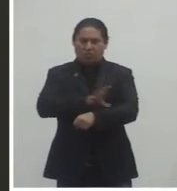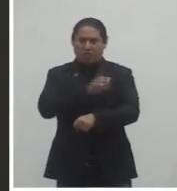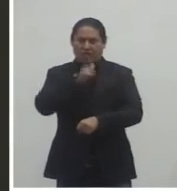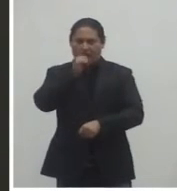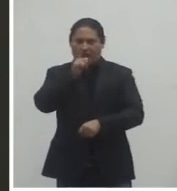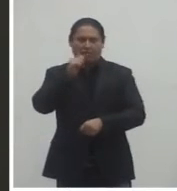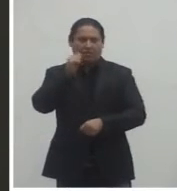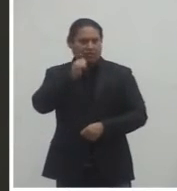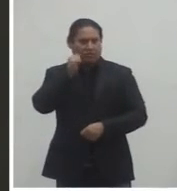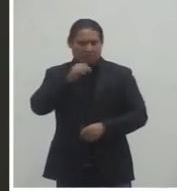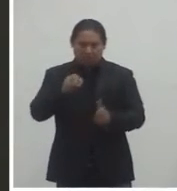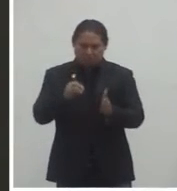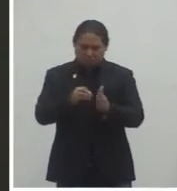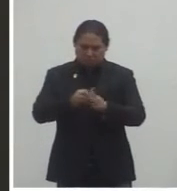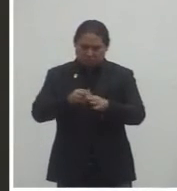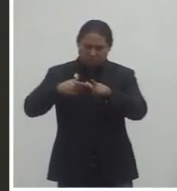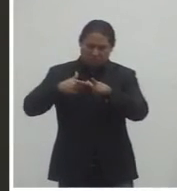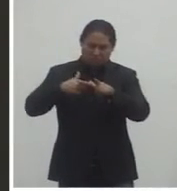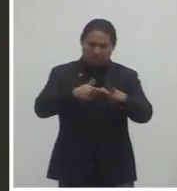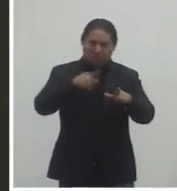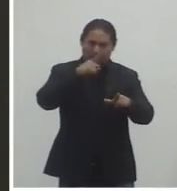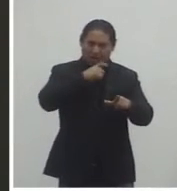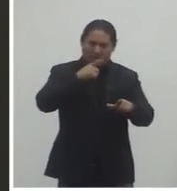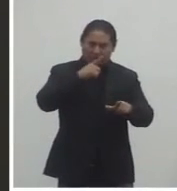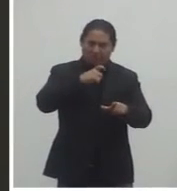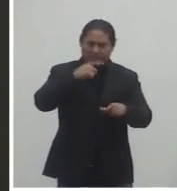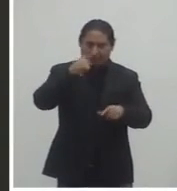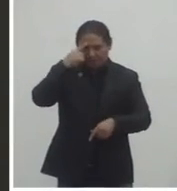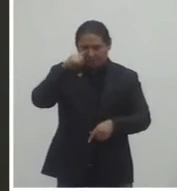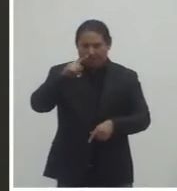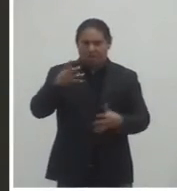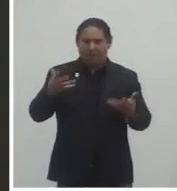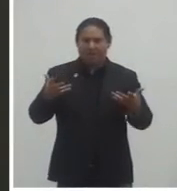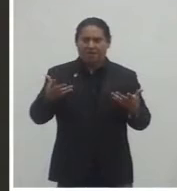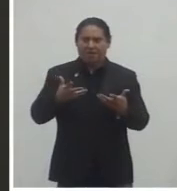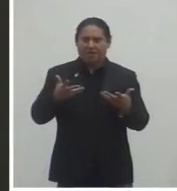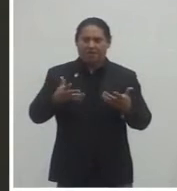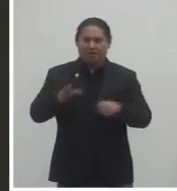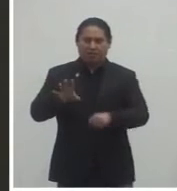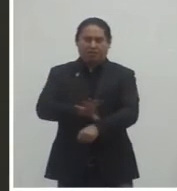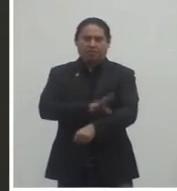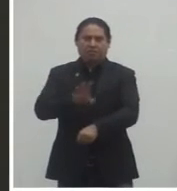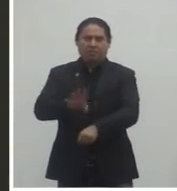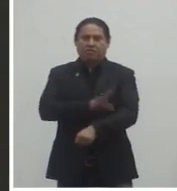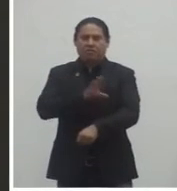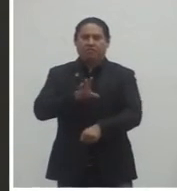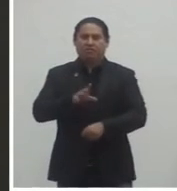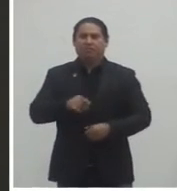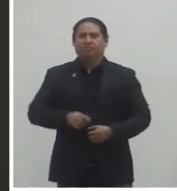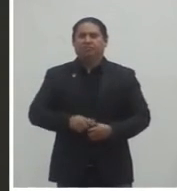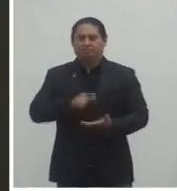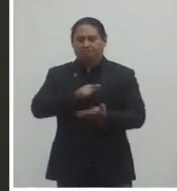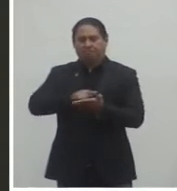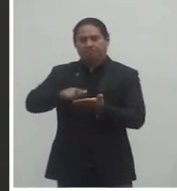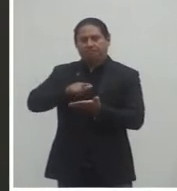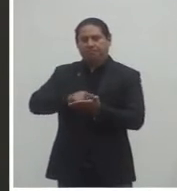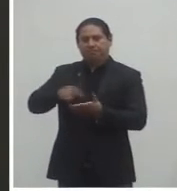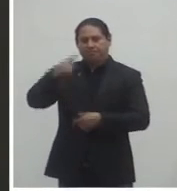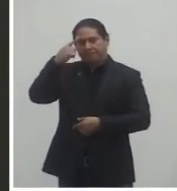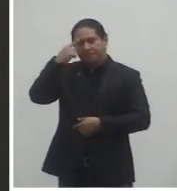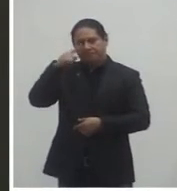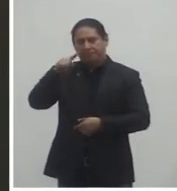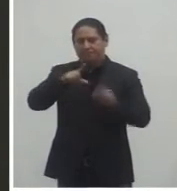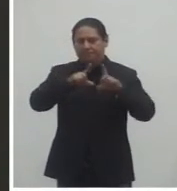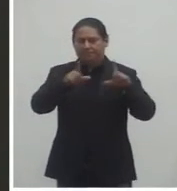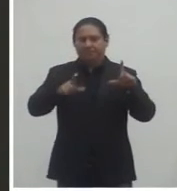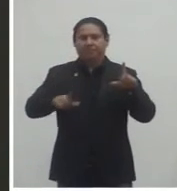aportaba y sigue aportando sus aguas para generar la valiosa energía limpia para mover